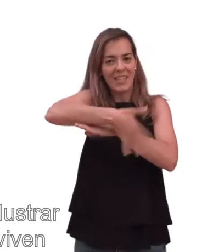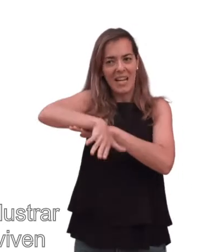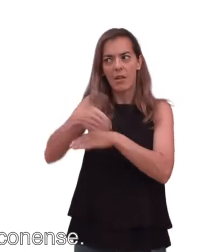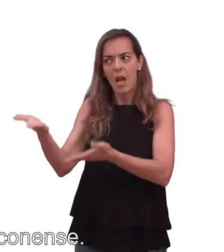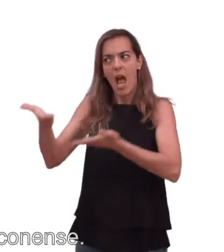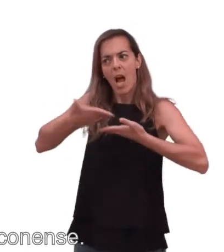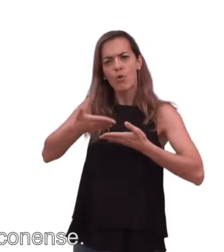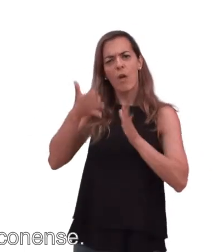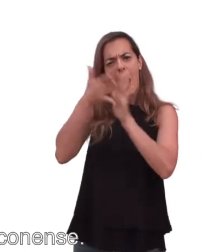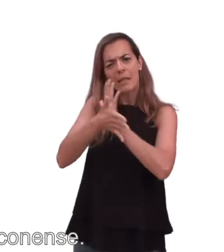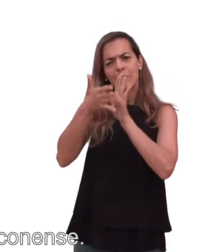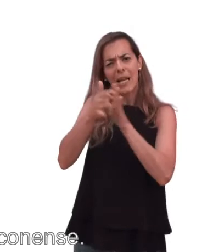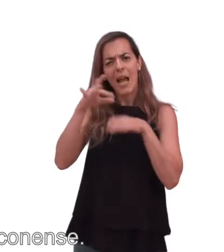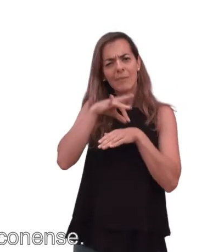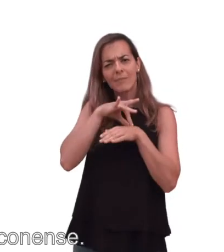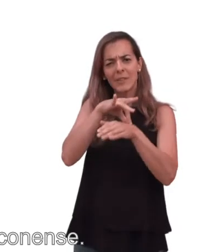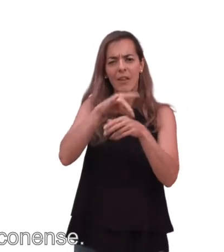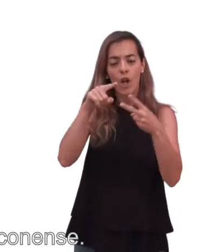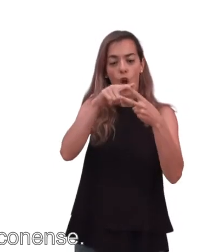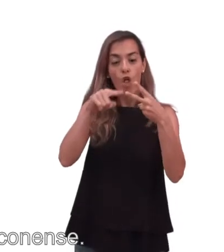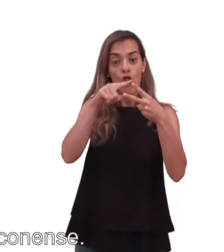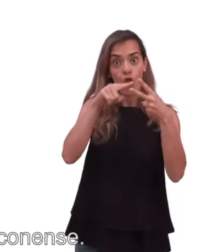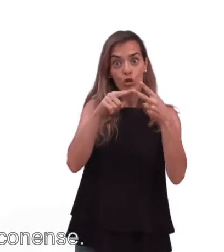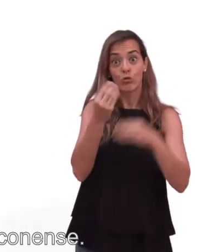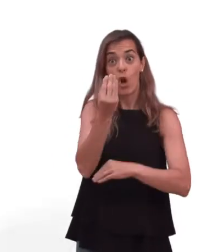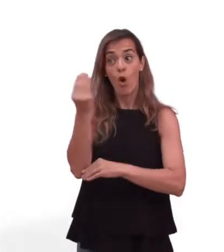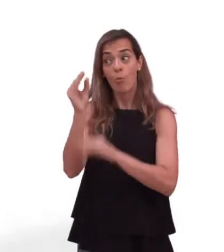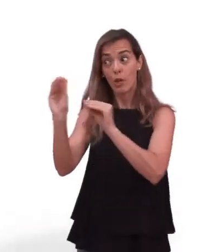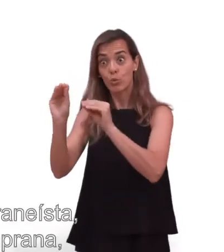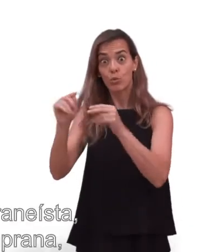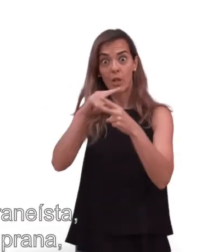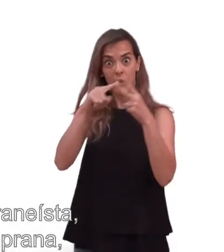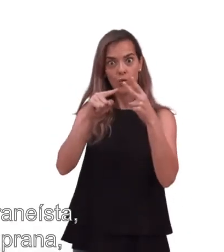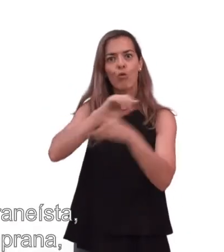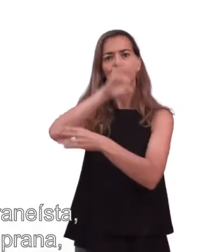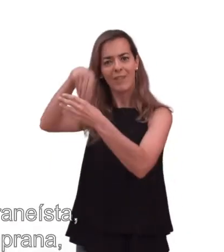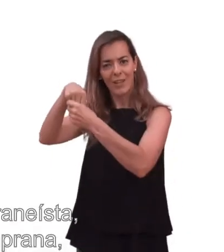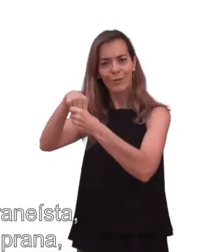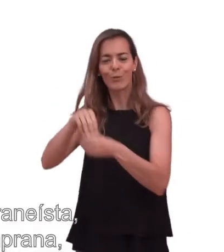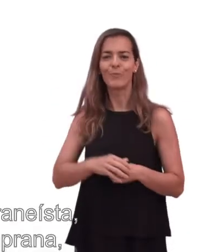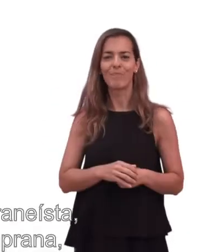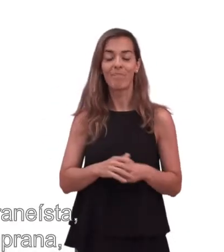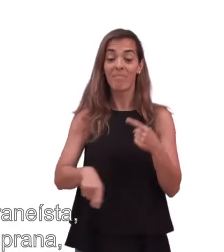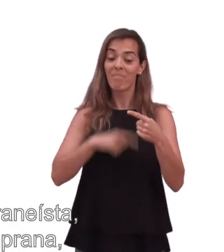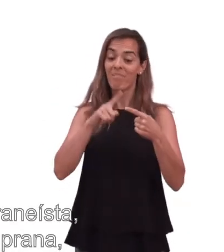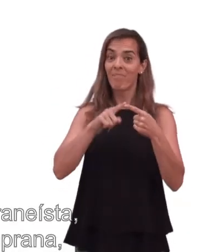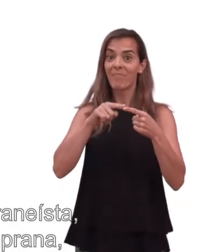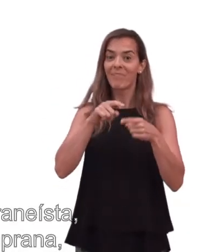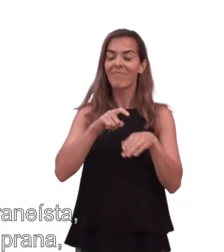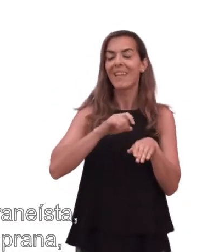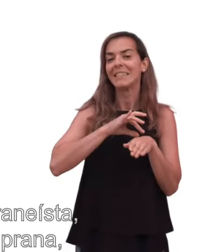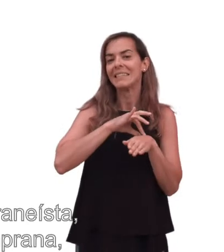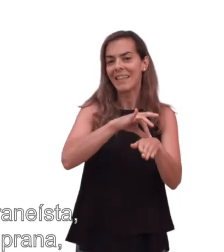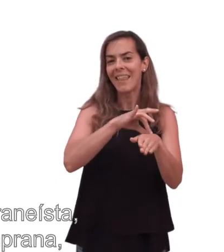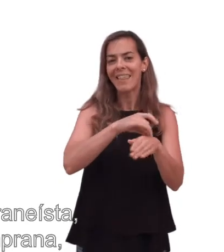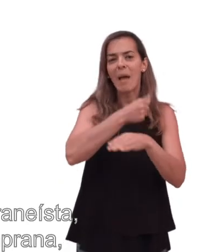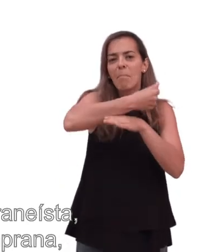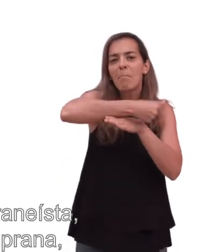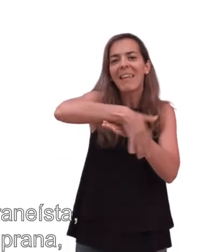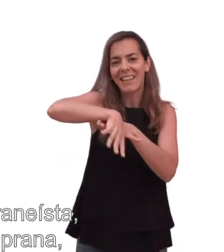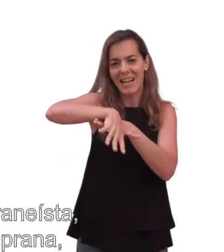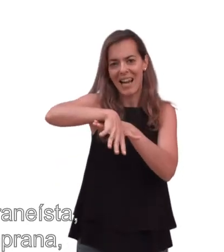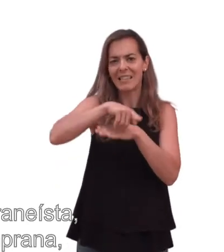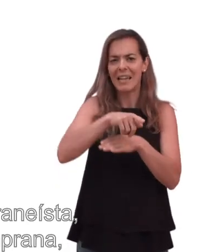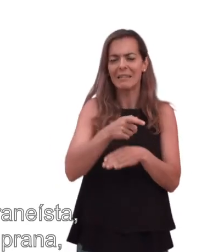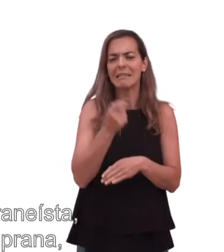conviven en la producción del escultor tarraconense. Por un lado, la tendencia mediterraneísta, quizá más propia